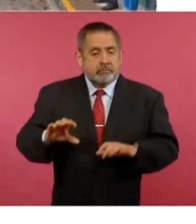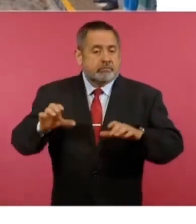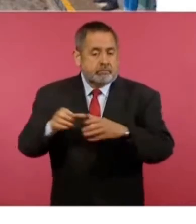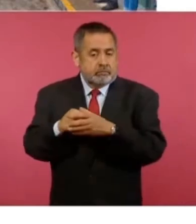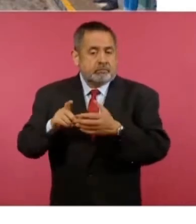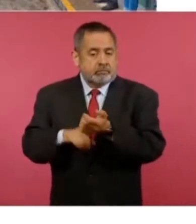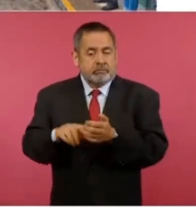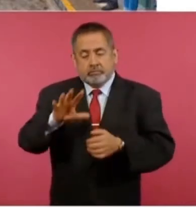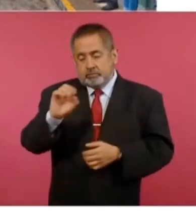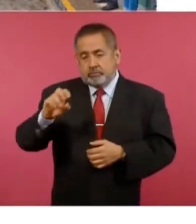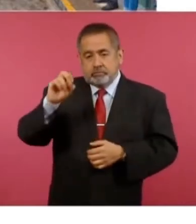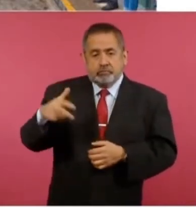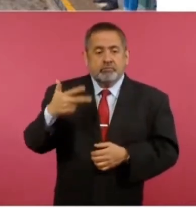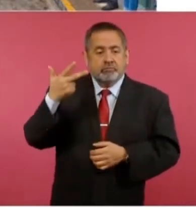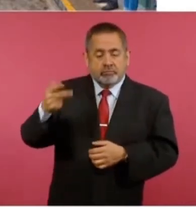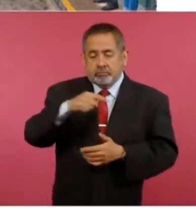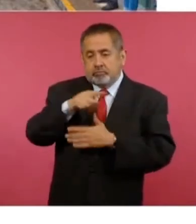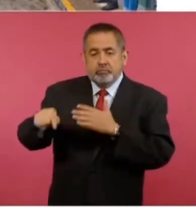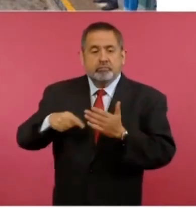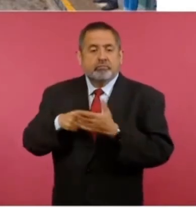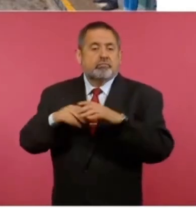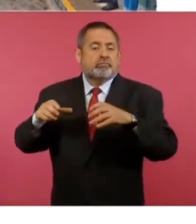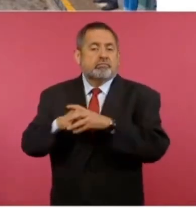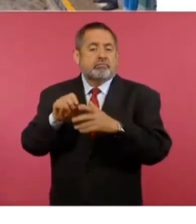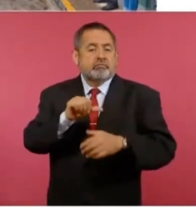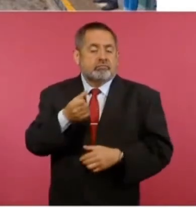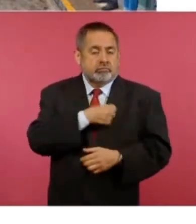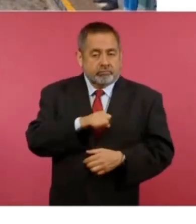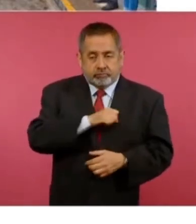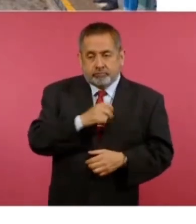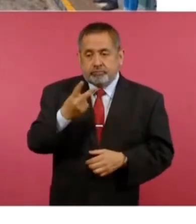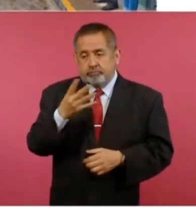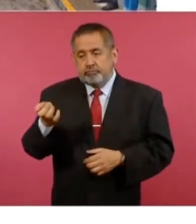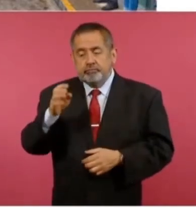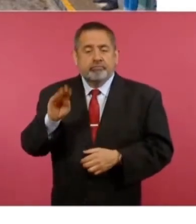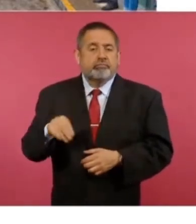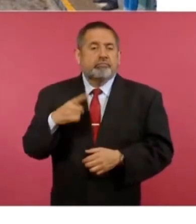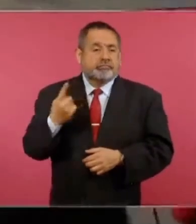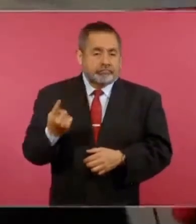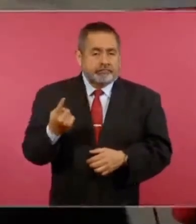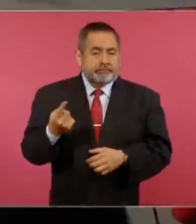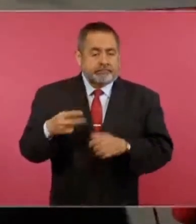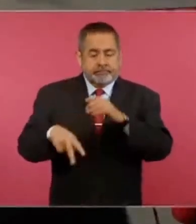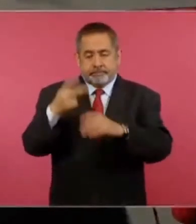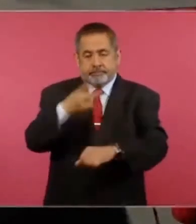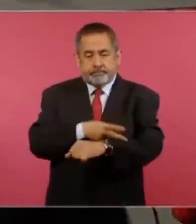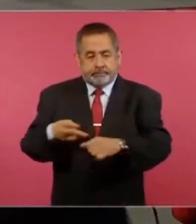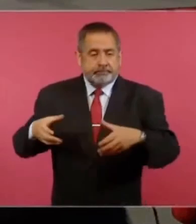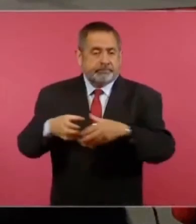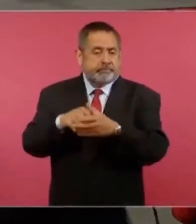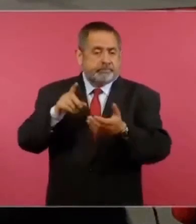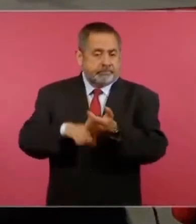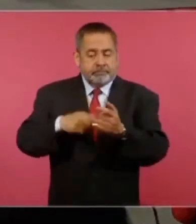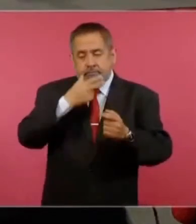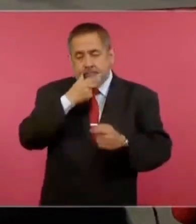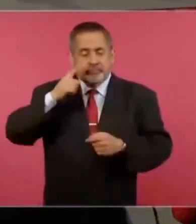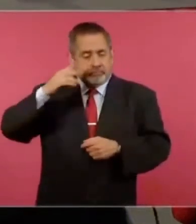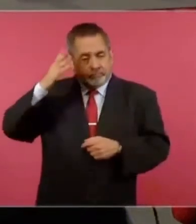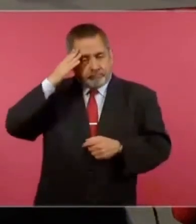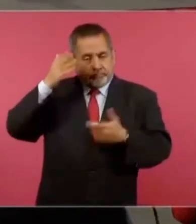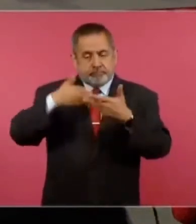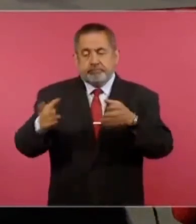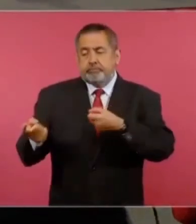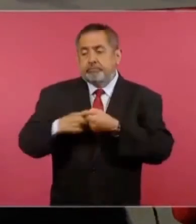en 508 centros de salud para 491 vacantes de médicas y médicos generales. Hay